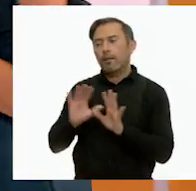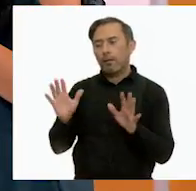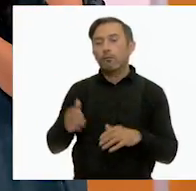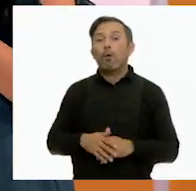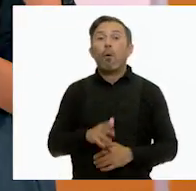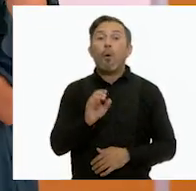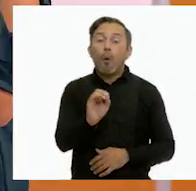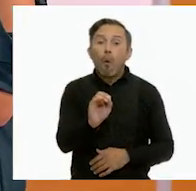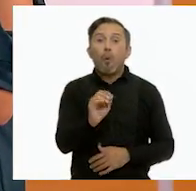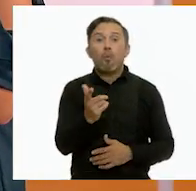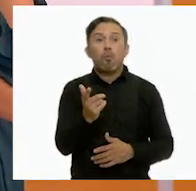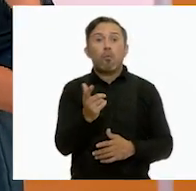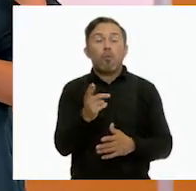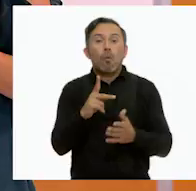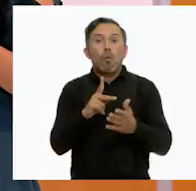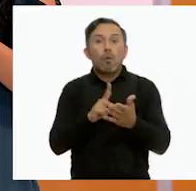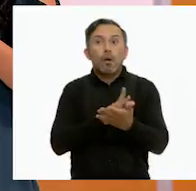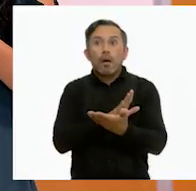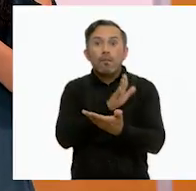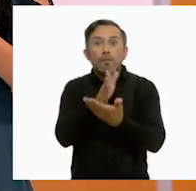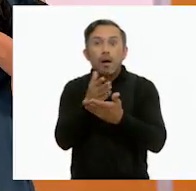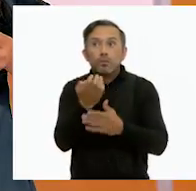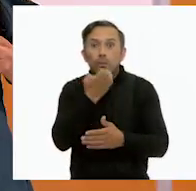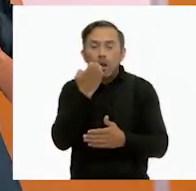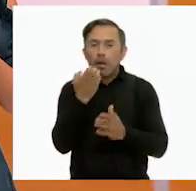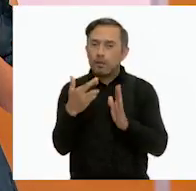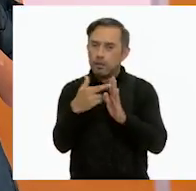a la escuela, las reglas para estar en la escuela.